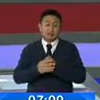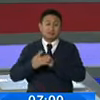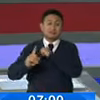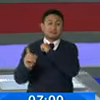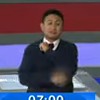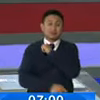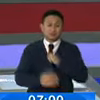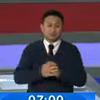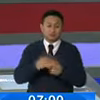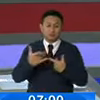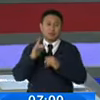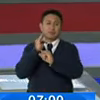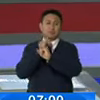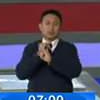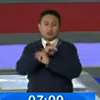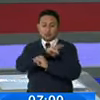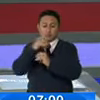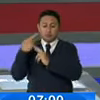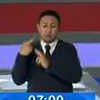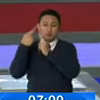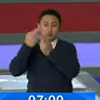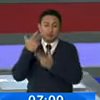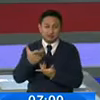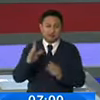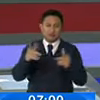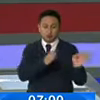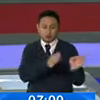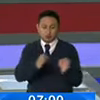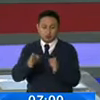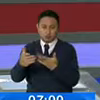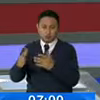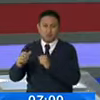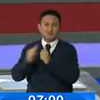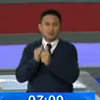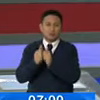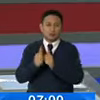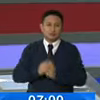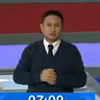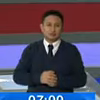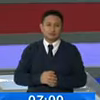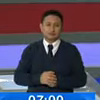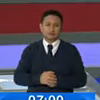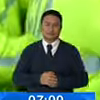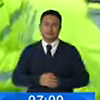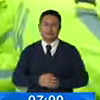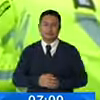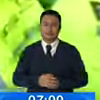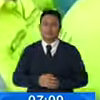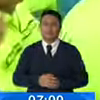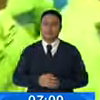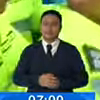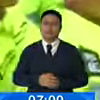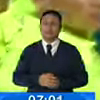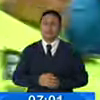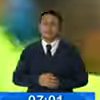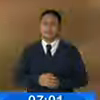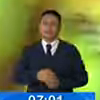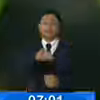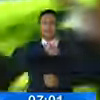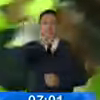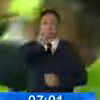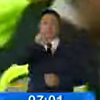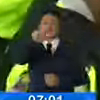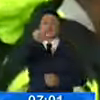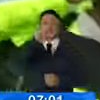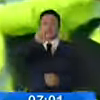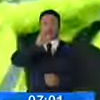las instituciones encargadas de este evento deportivo, donde se registraron desmanes. Juan Carlos Rivera es el